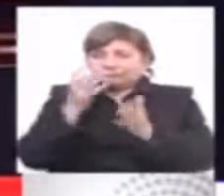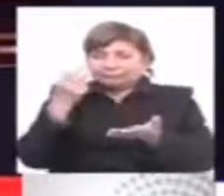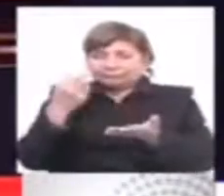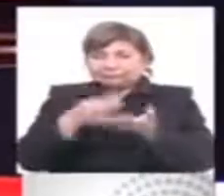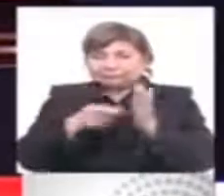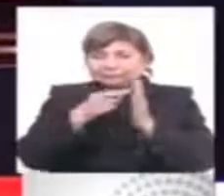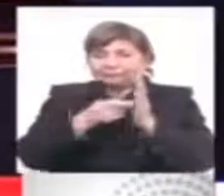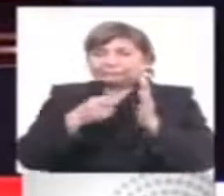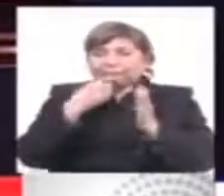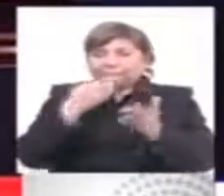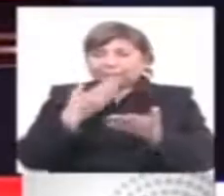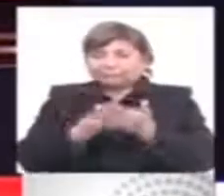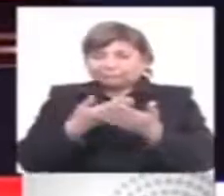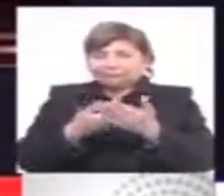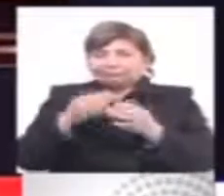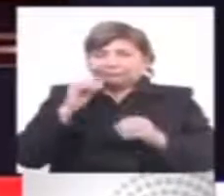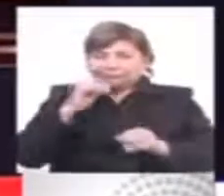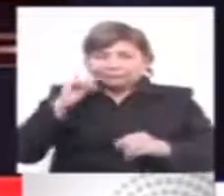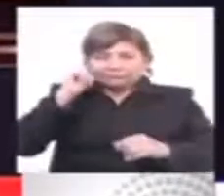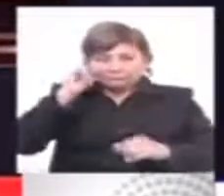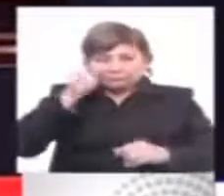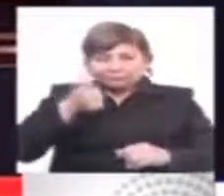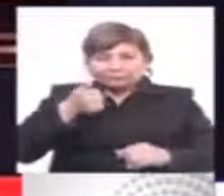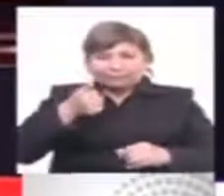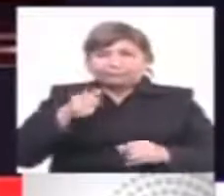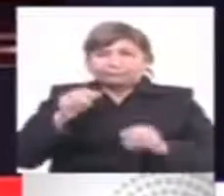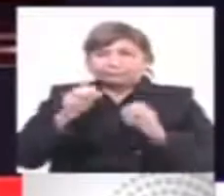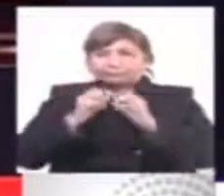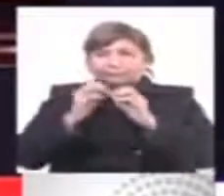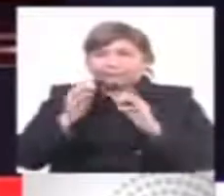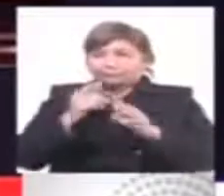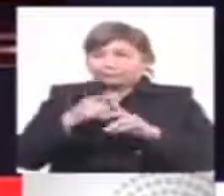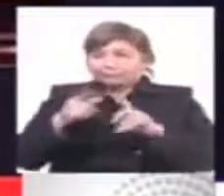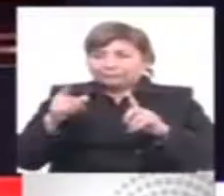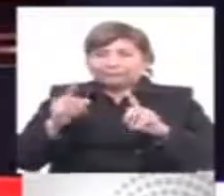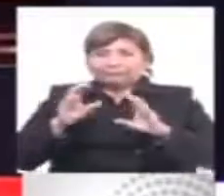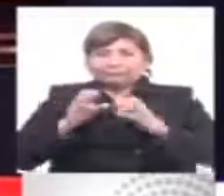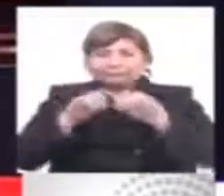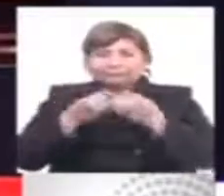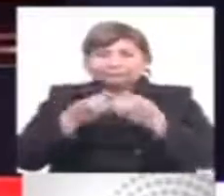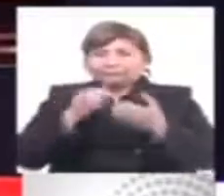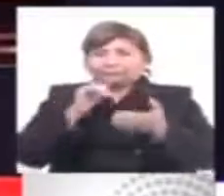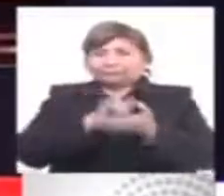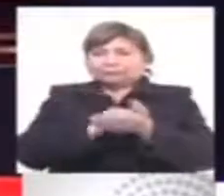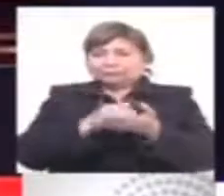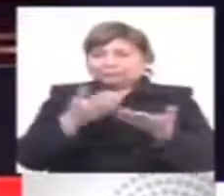propuesta de oficialía era que al día siguiente se viera el tema, con respeto al gabinete que se encontraba aquí.